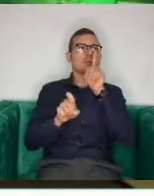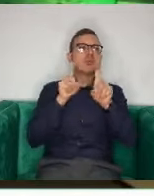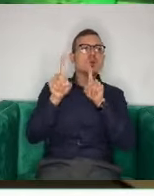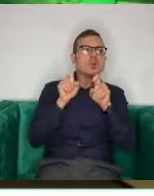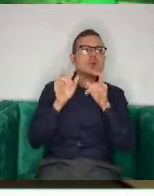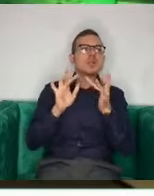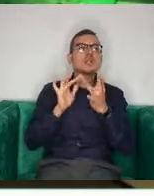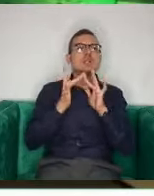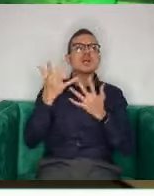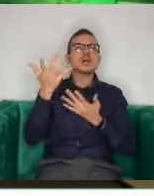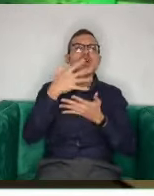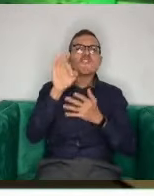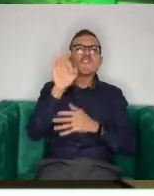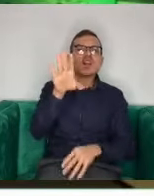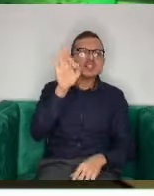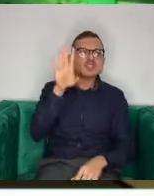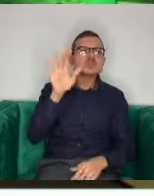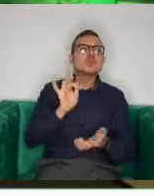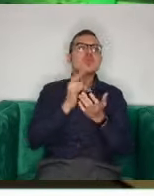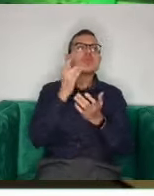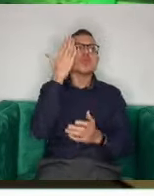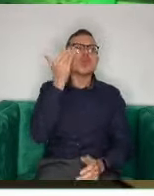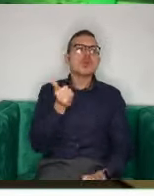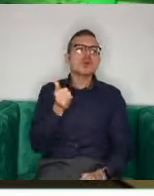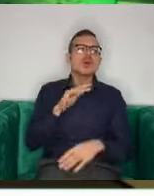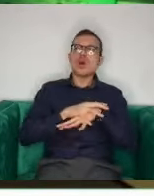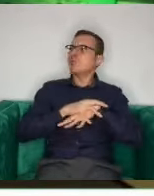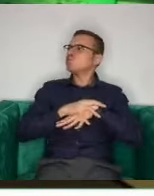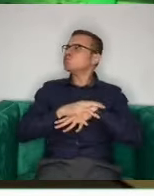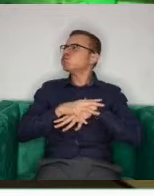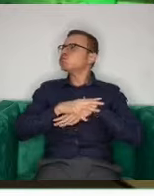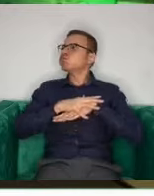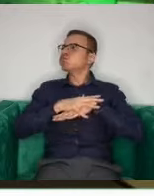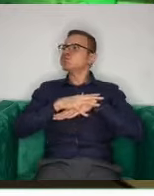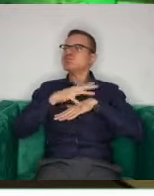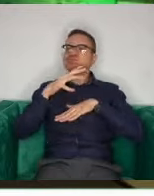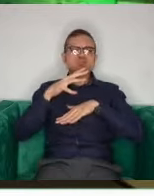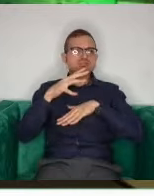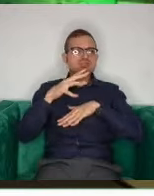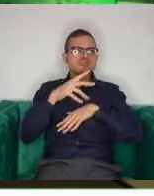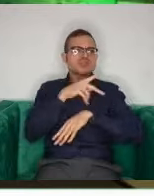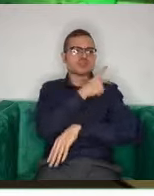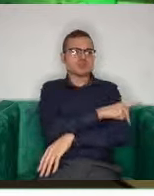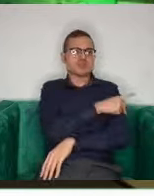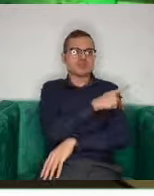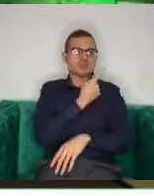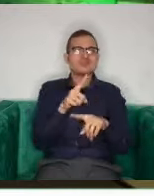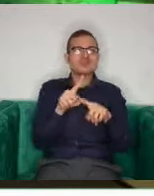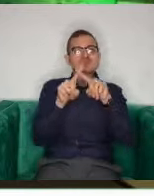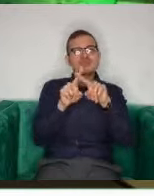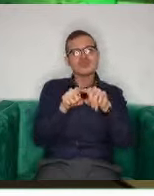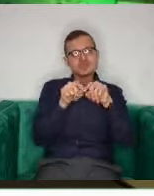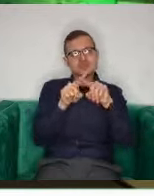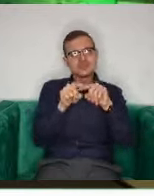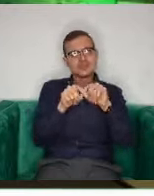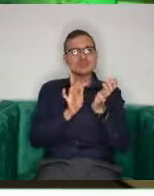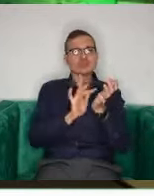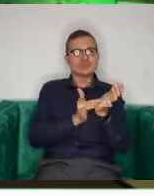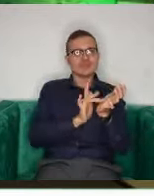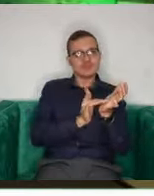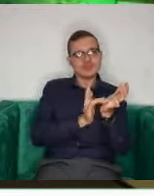qué tienden a hinchar a las pacientes los medicamentos? Bueno, depende del tipo de medicamento en que esté la